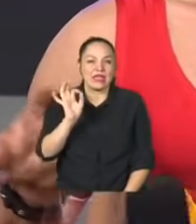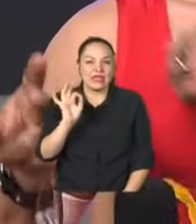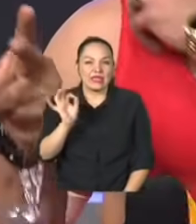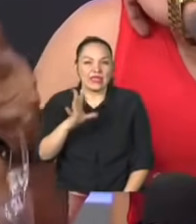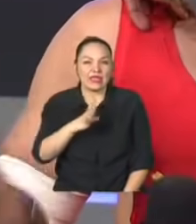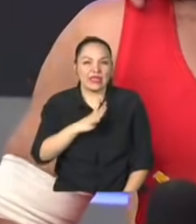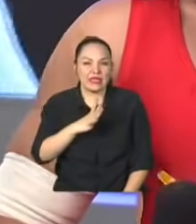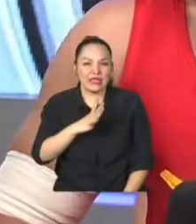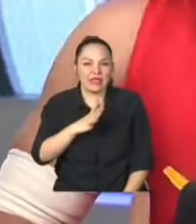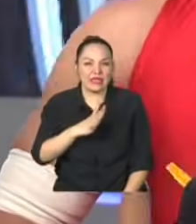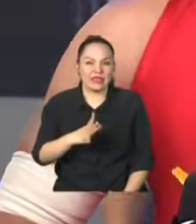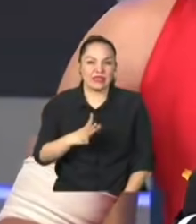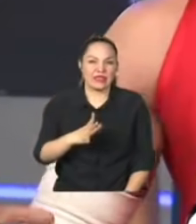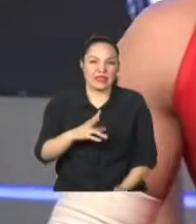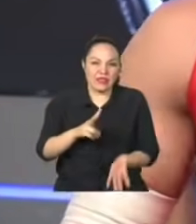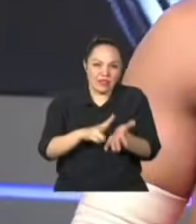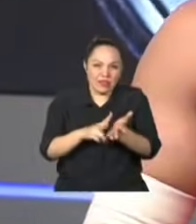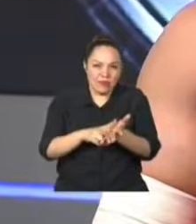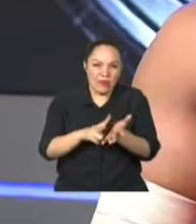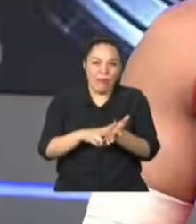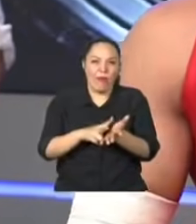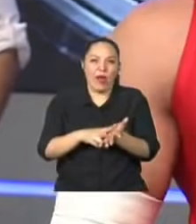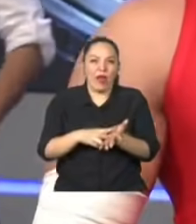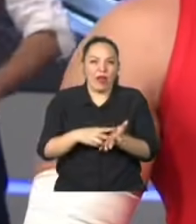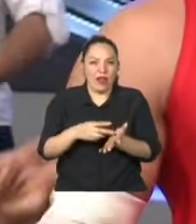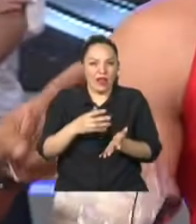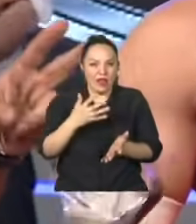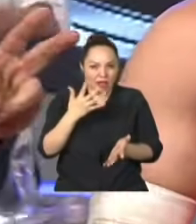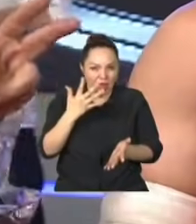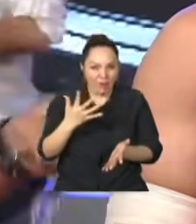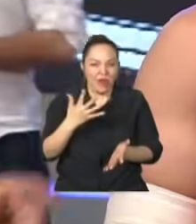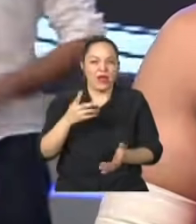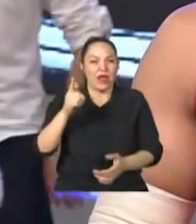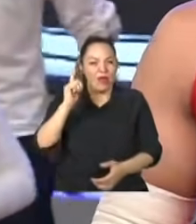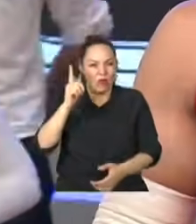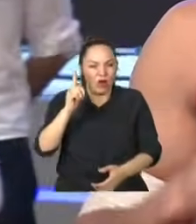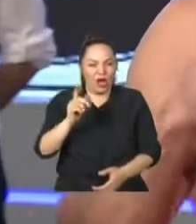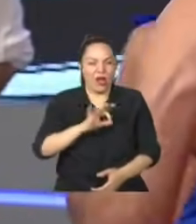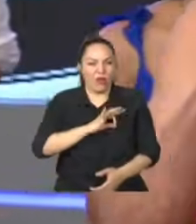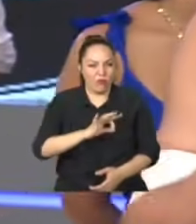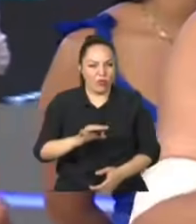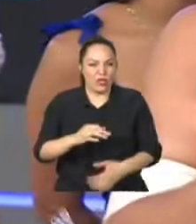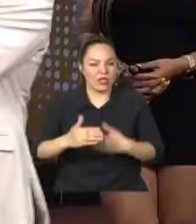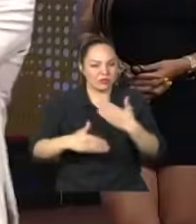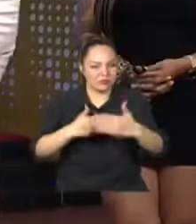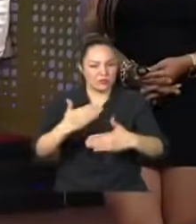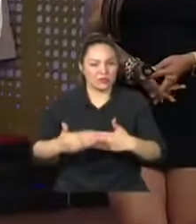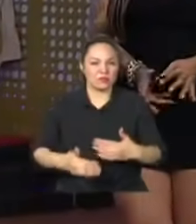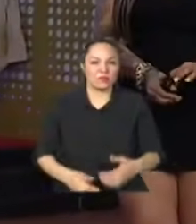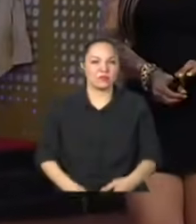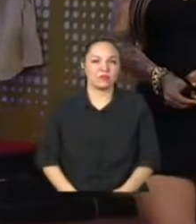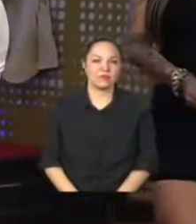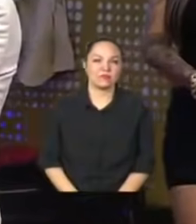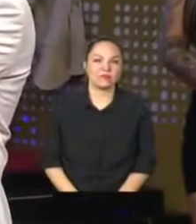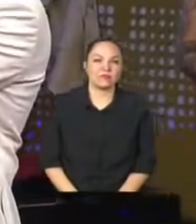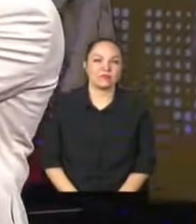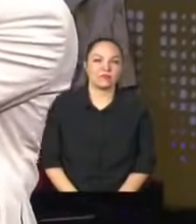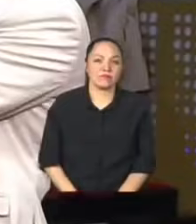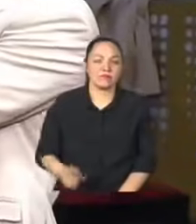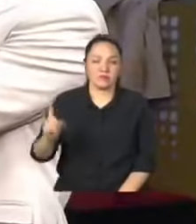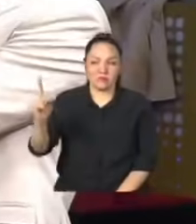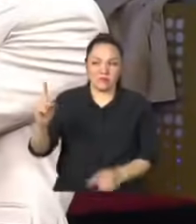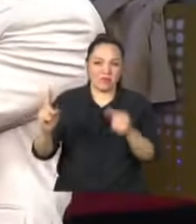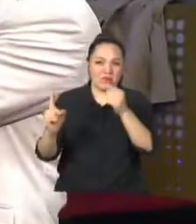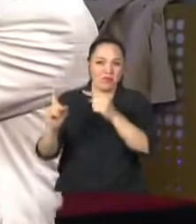saliera con un huilo, como lo es el señor. No, nomás, contento. Perdóname, él es un hombre de